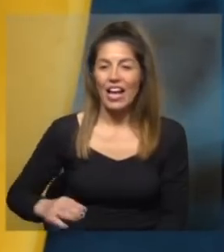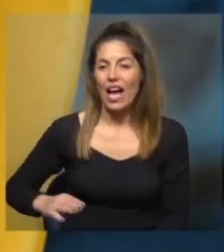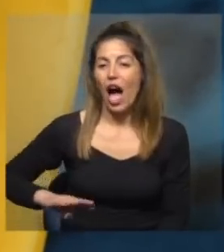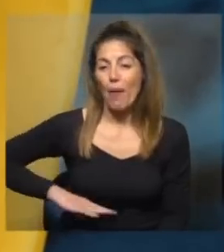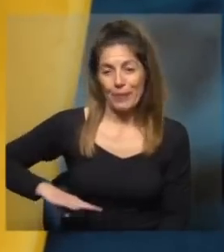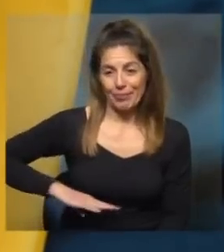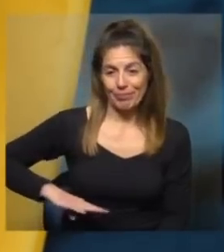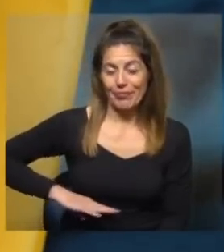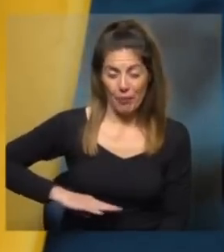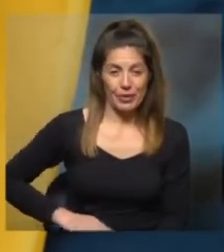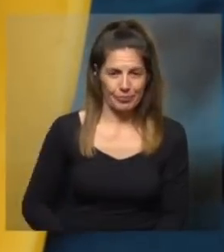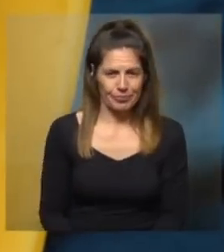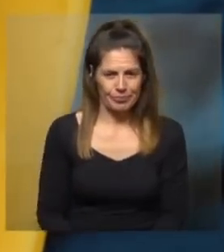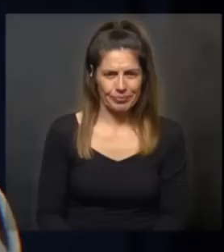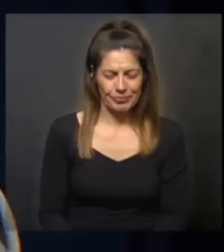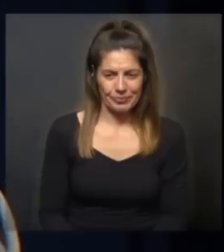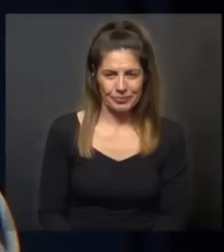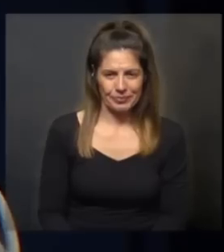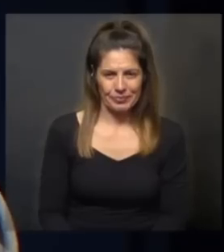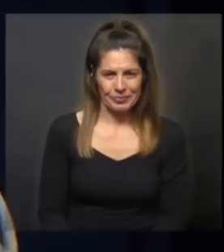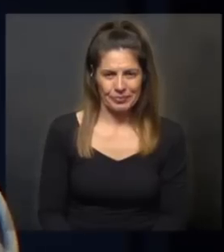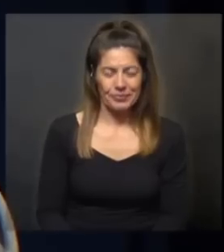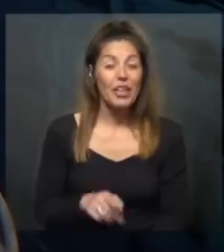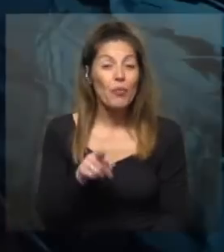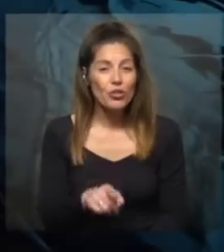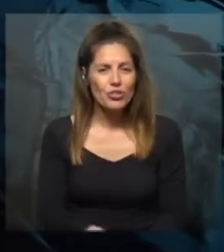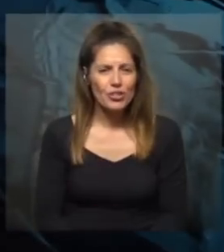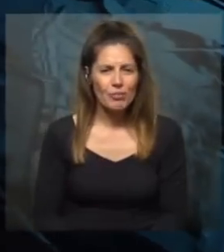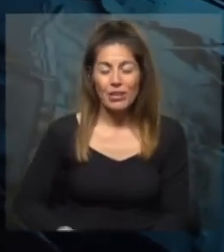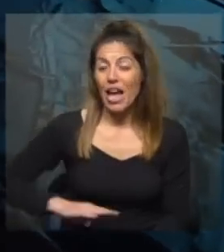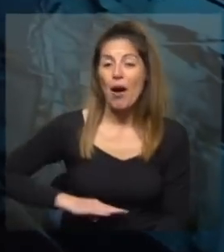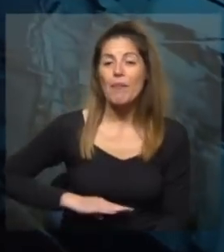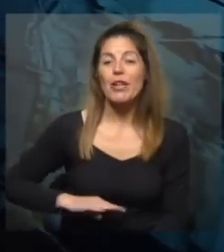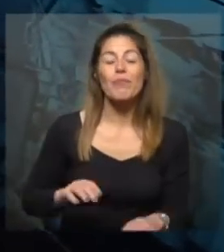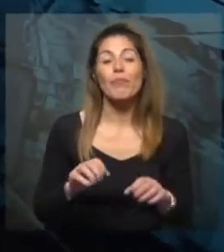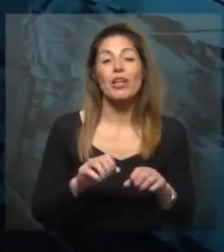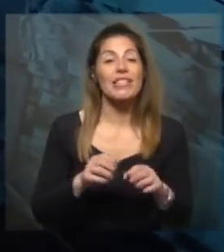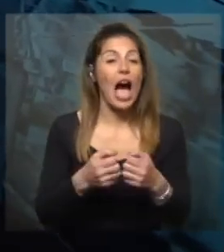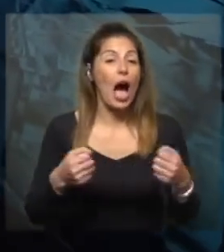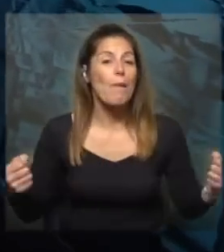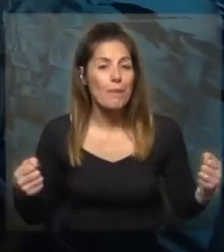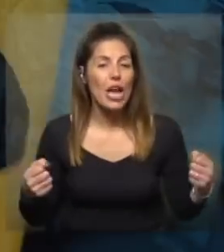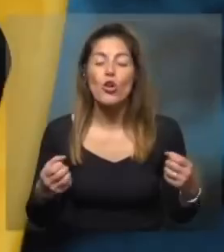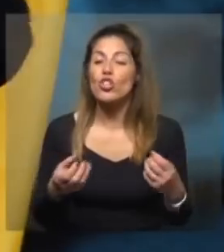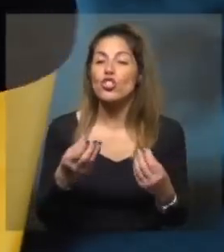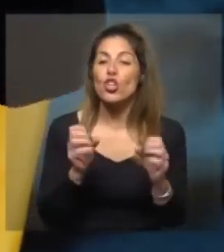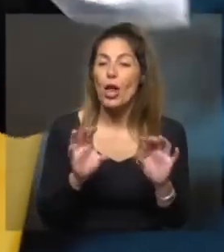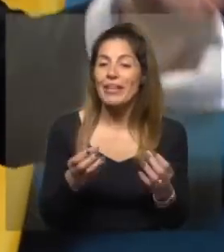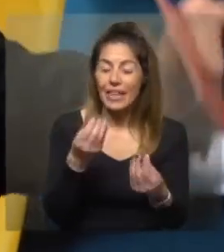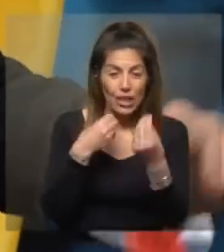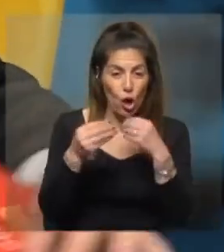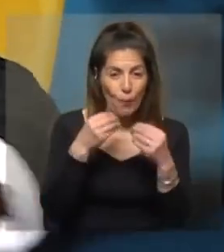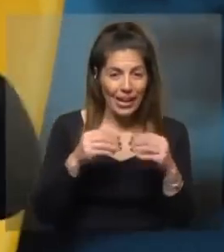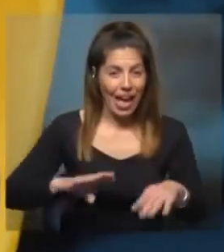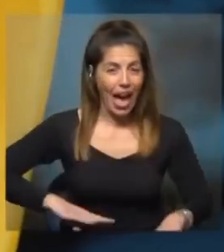muy bien porque es amplia no solo de comer El hambre en